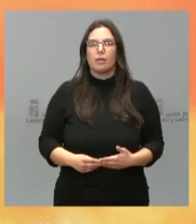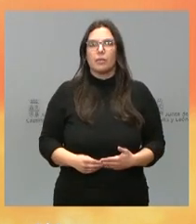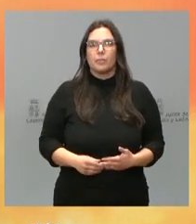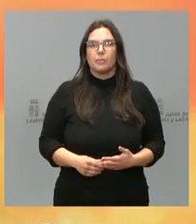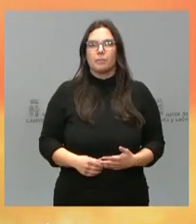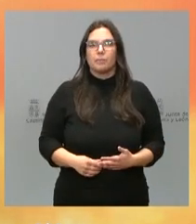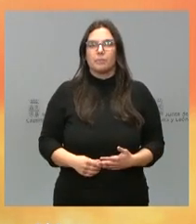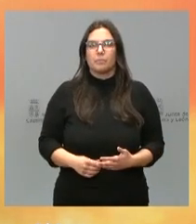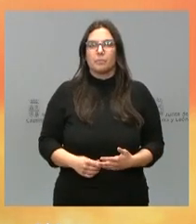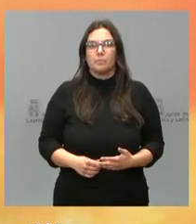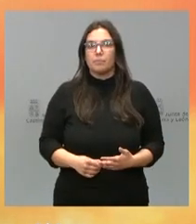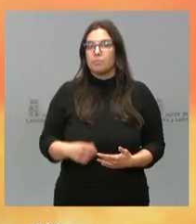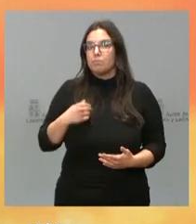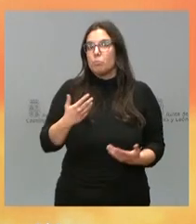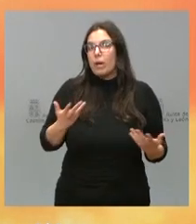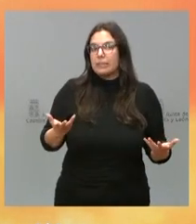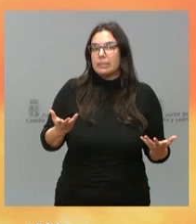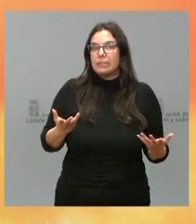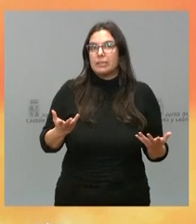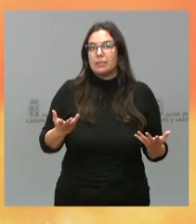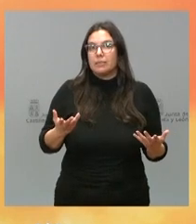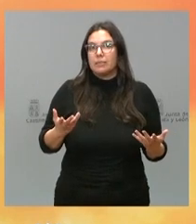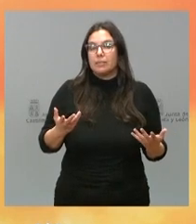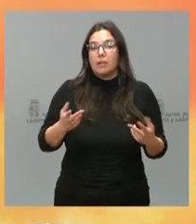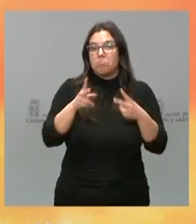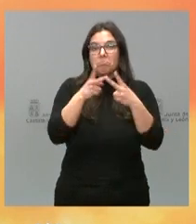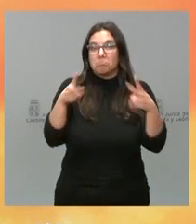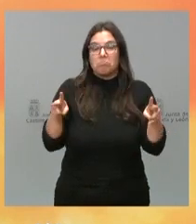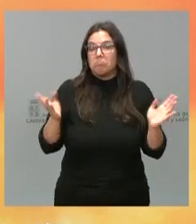un lado pues indistintamente